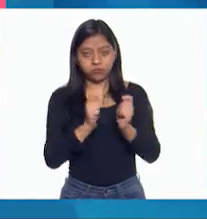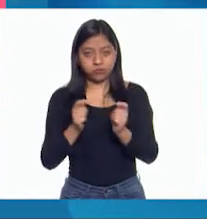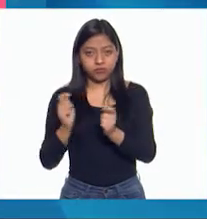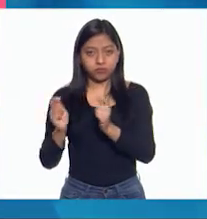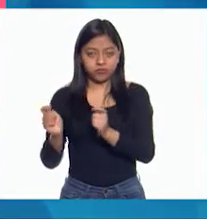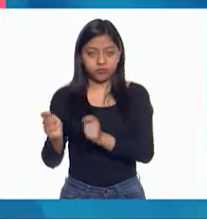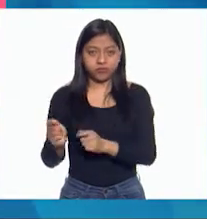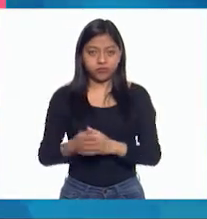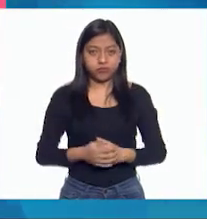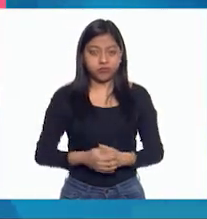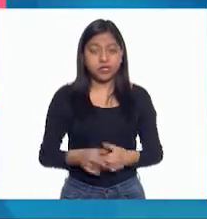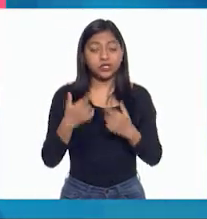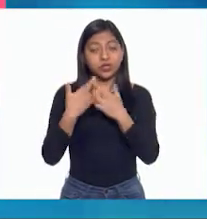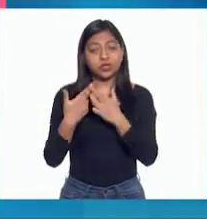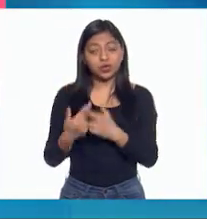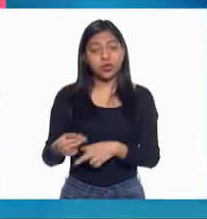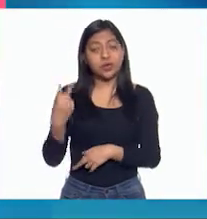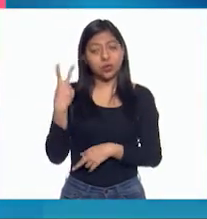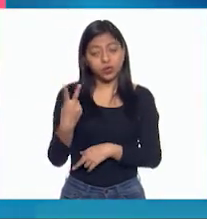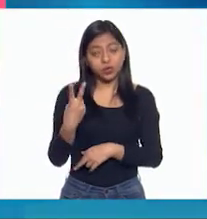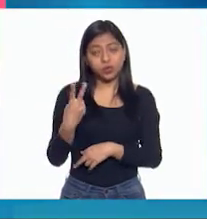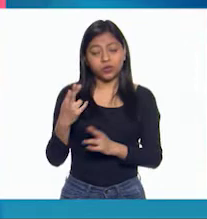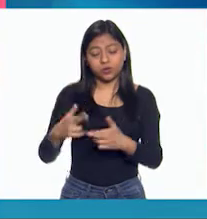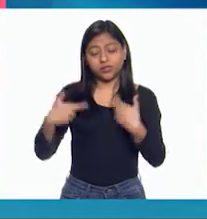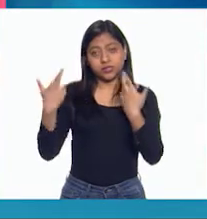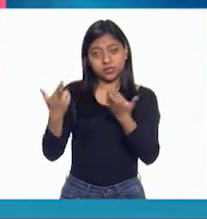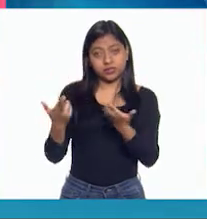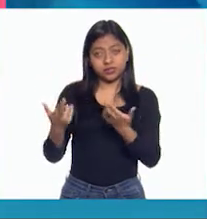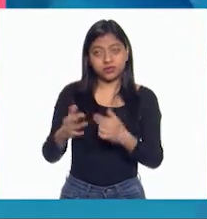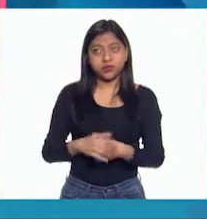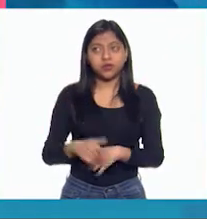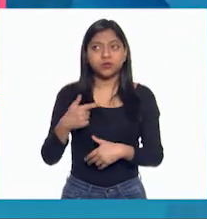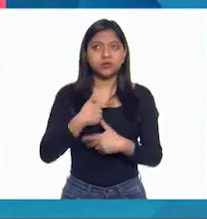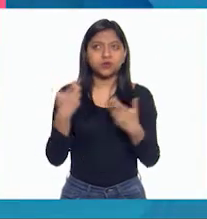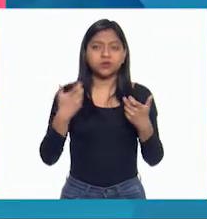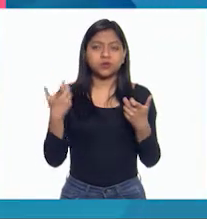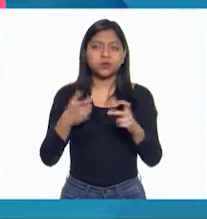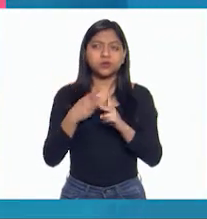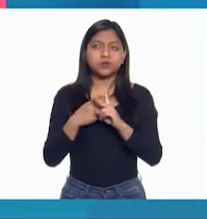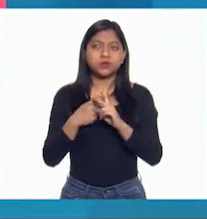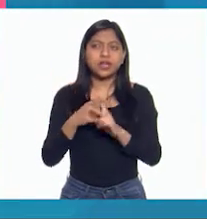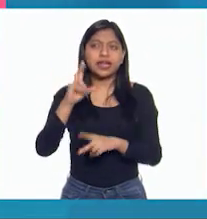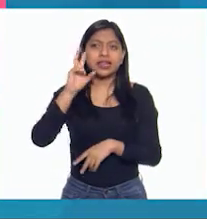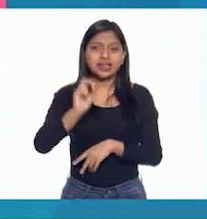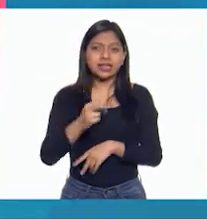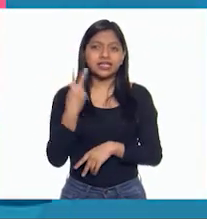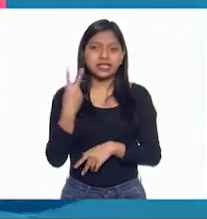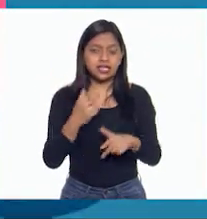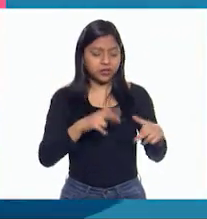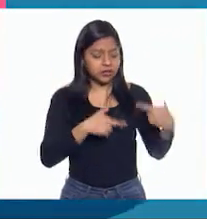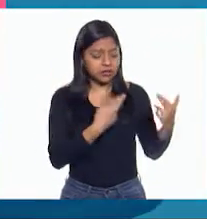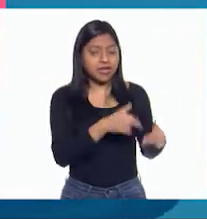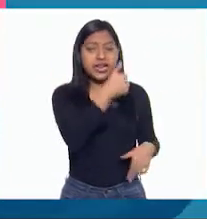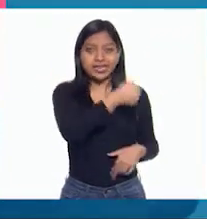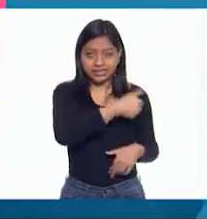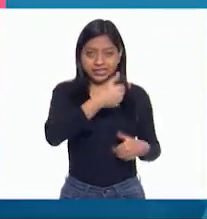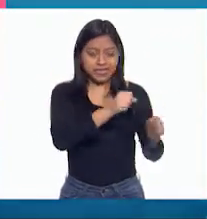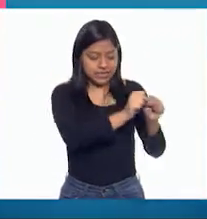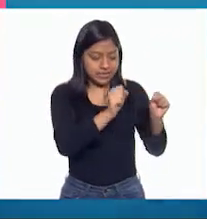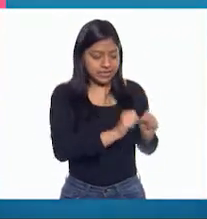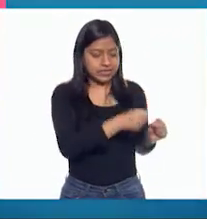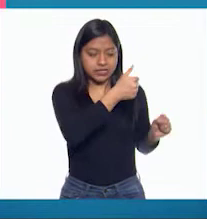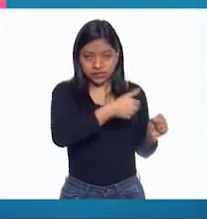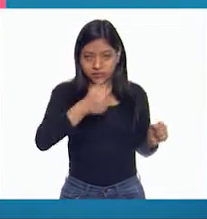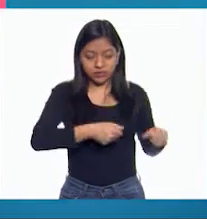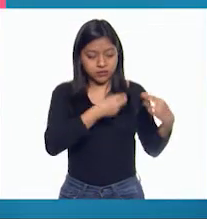van a sobrar 2 recuerdos. Entonces debo hacer al menos 32 para cada salón. Sí. ¿Cuántos